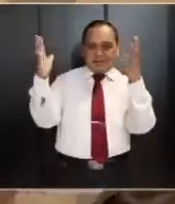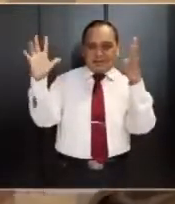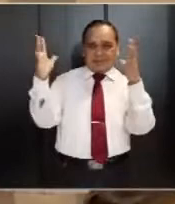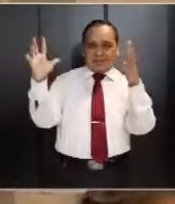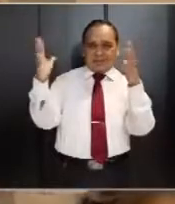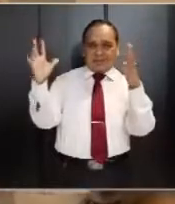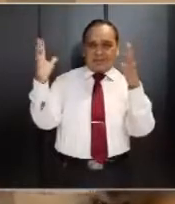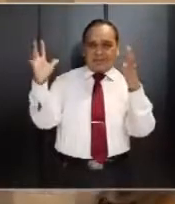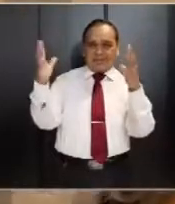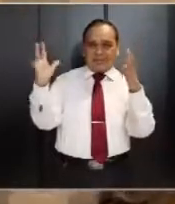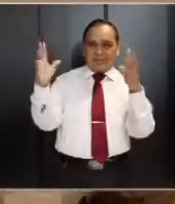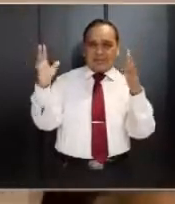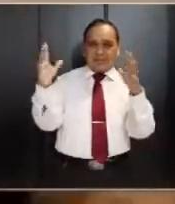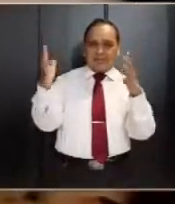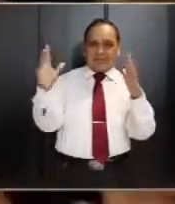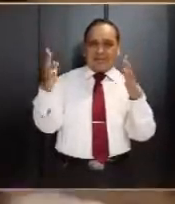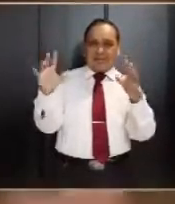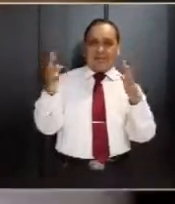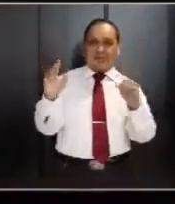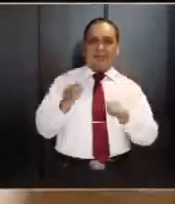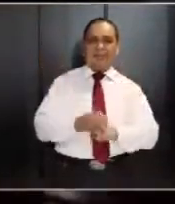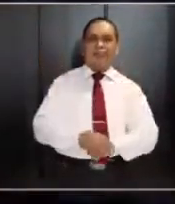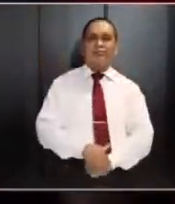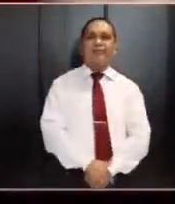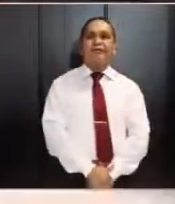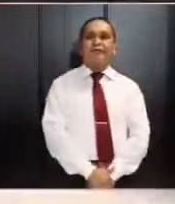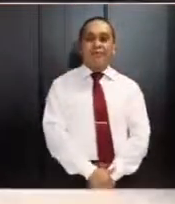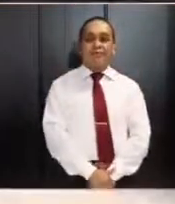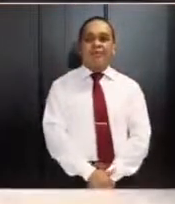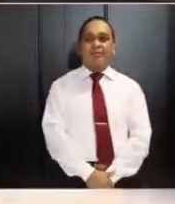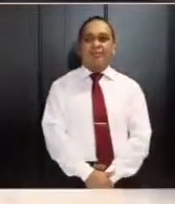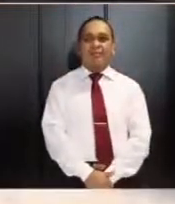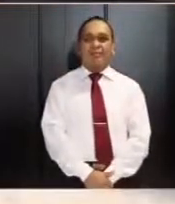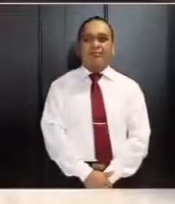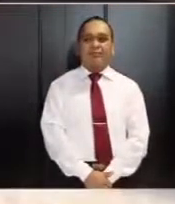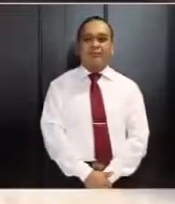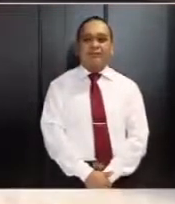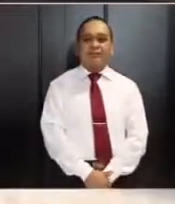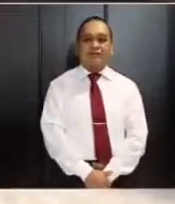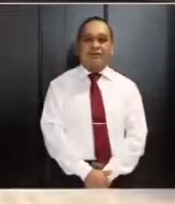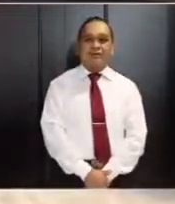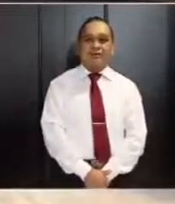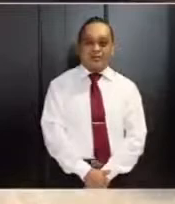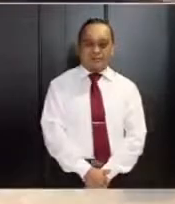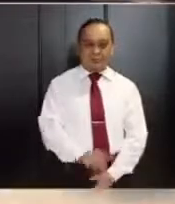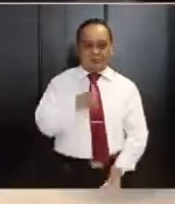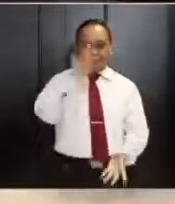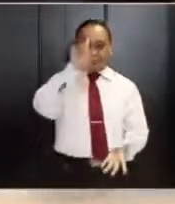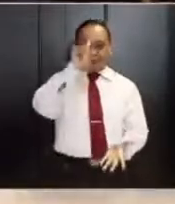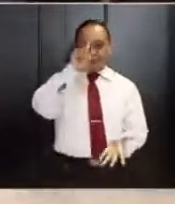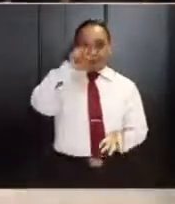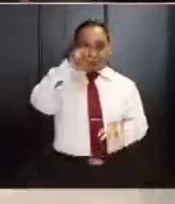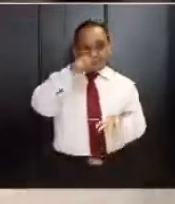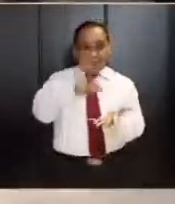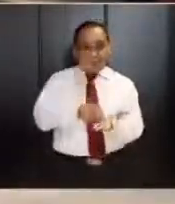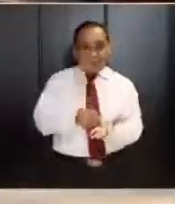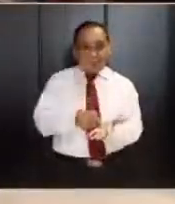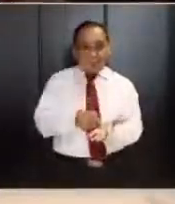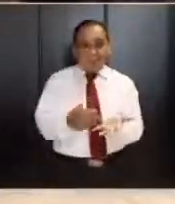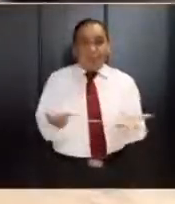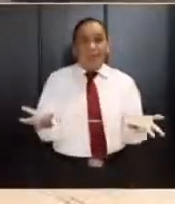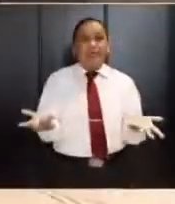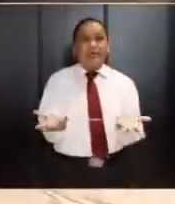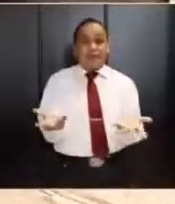Laidita, siempre te recordamos. Mi vida. Era, yo creo que pues no se daba uno cuenta de haber